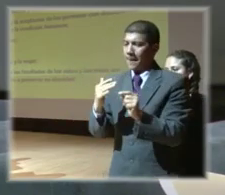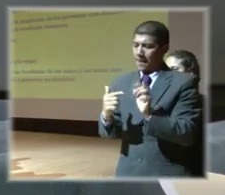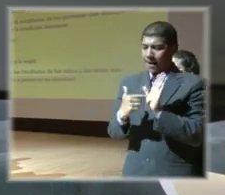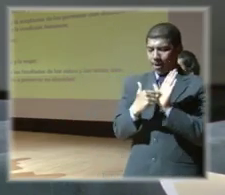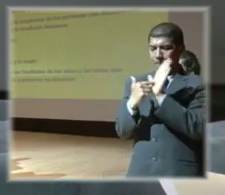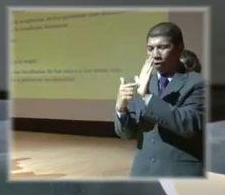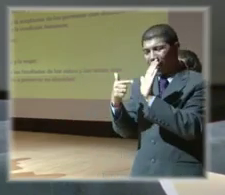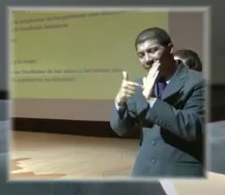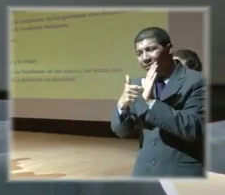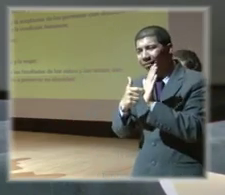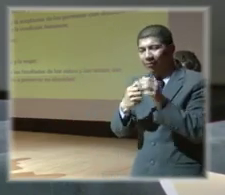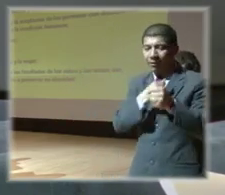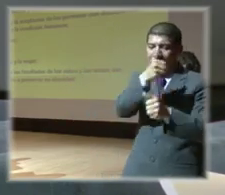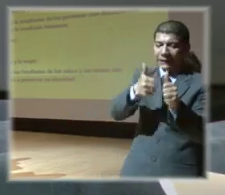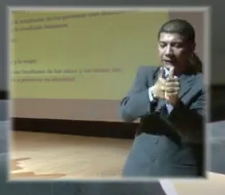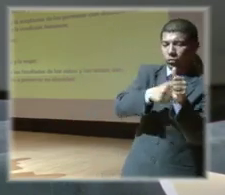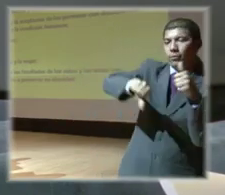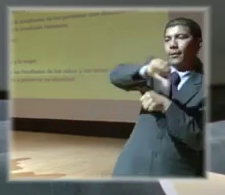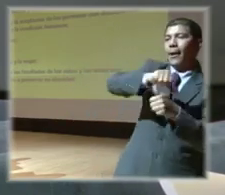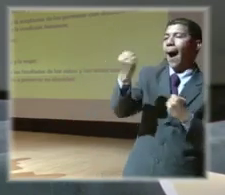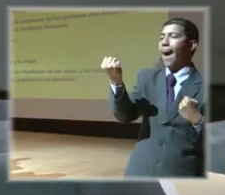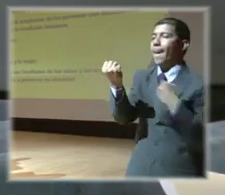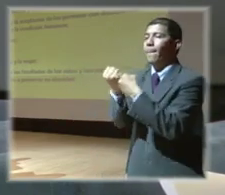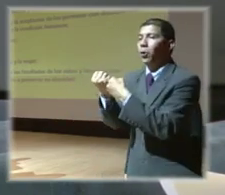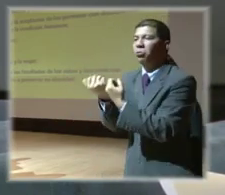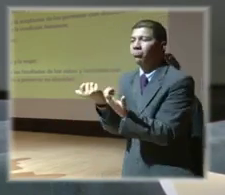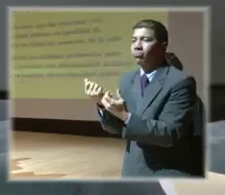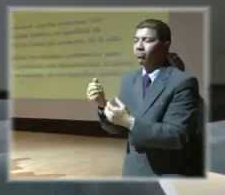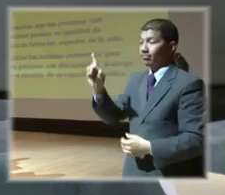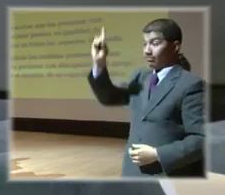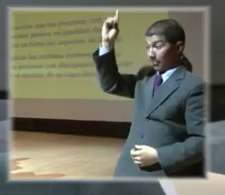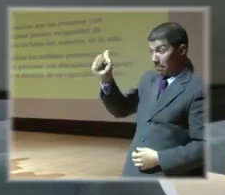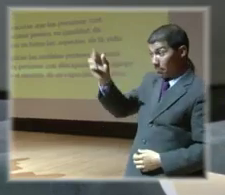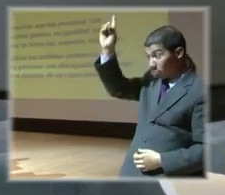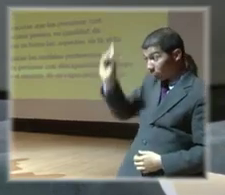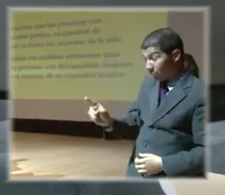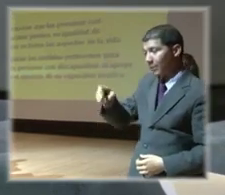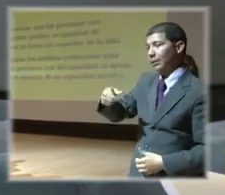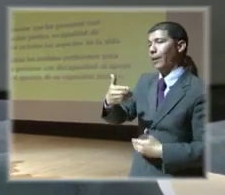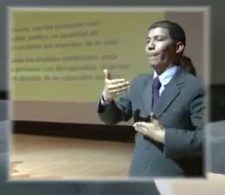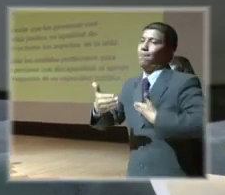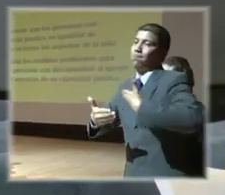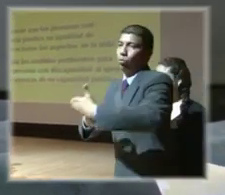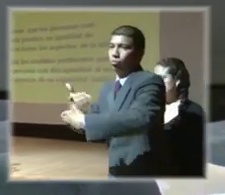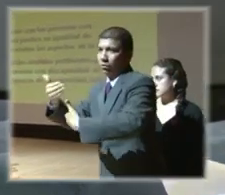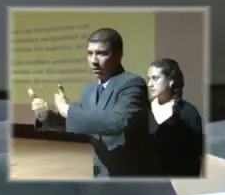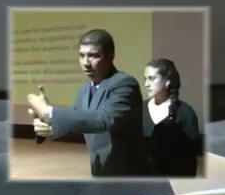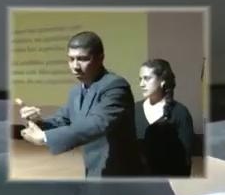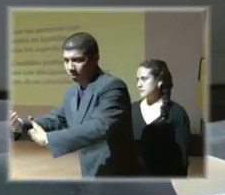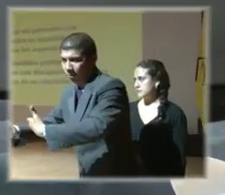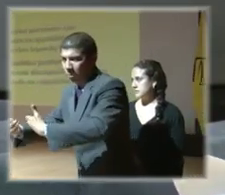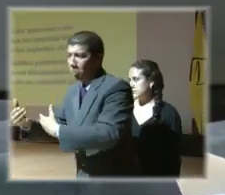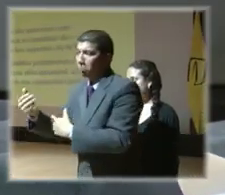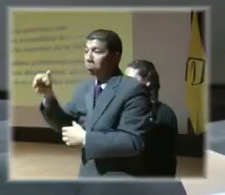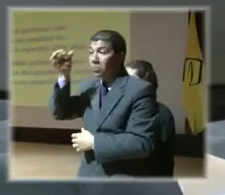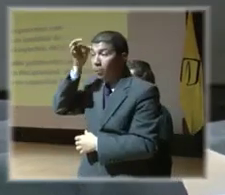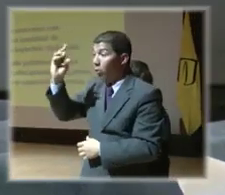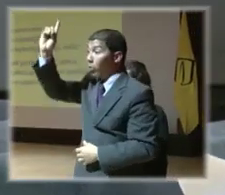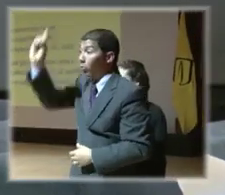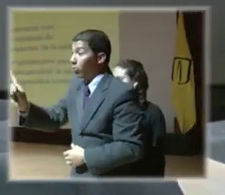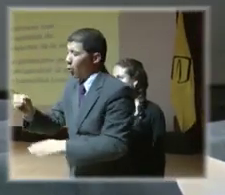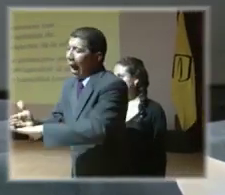de apoyos es ver a la toma de decisiones como un proceso, ¿sí? Por eso el apoyo probablemente va a ser previo, el